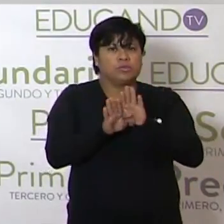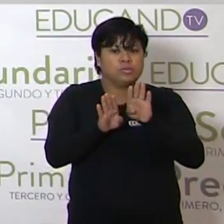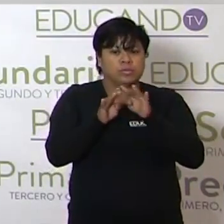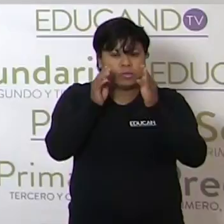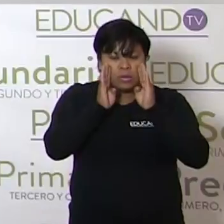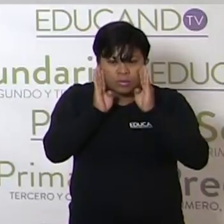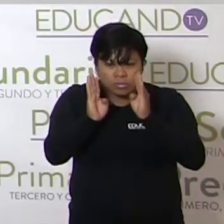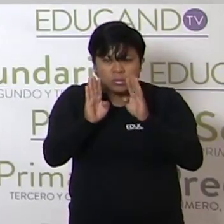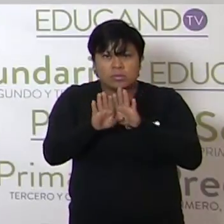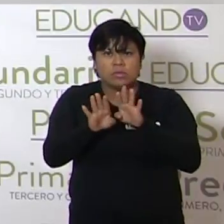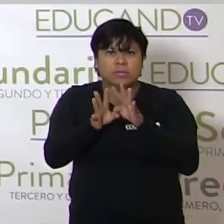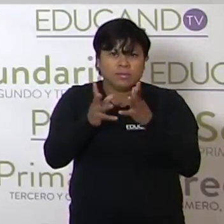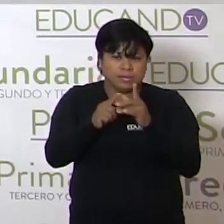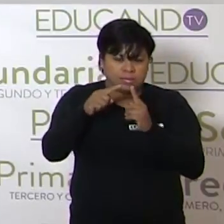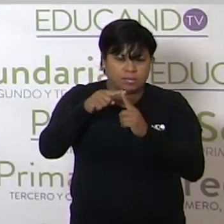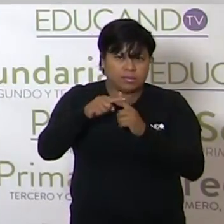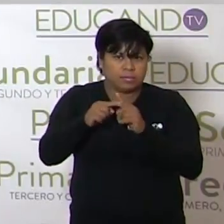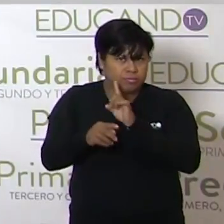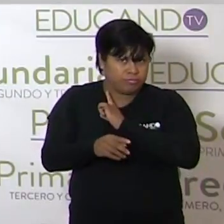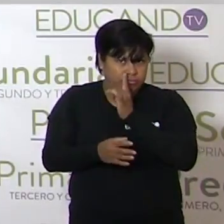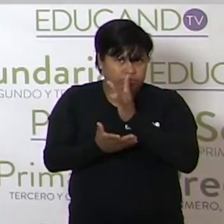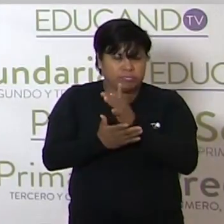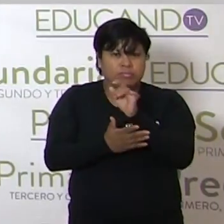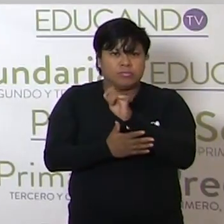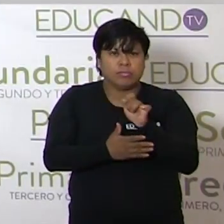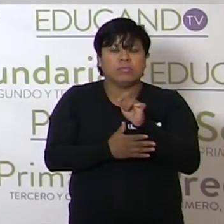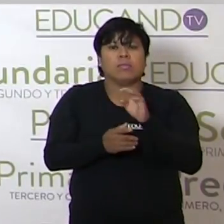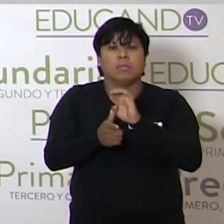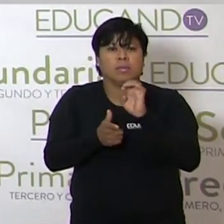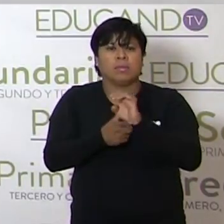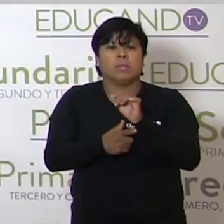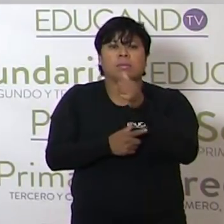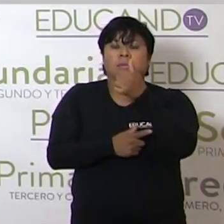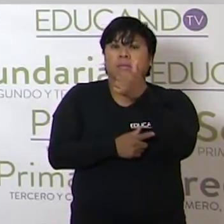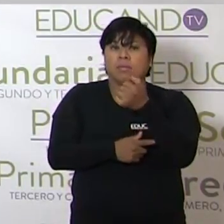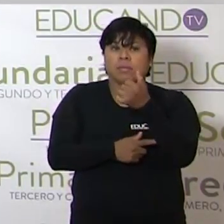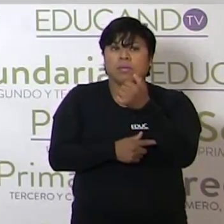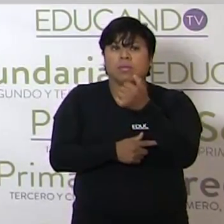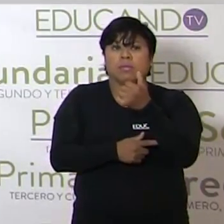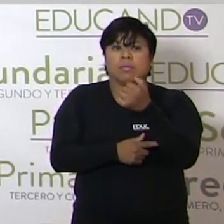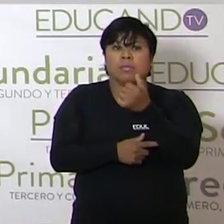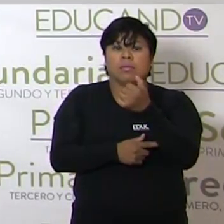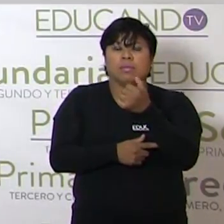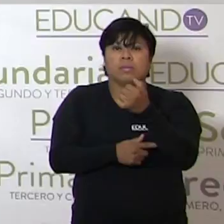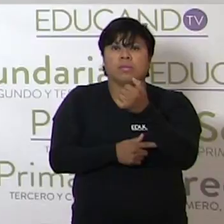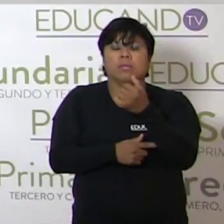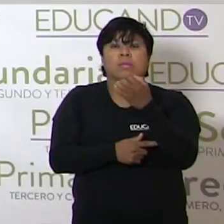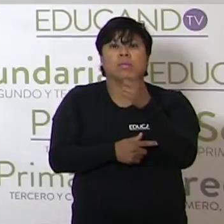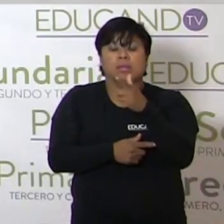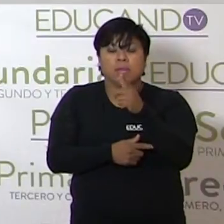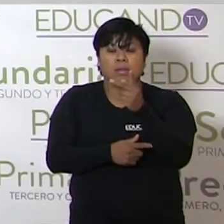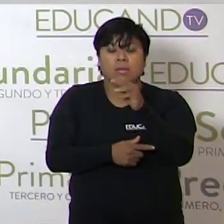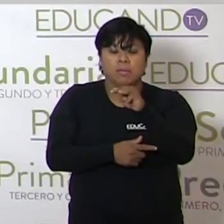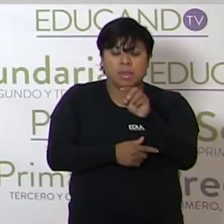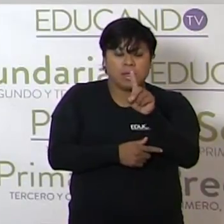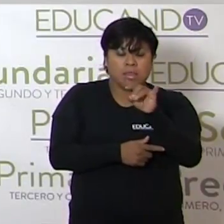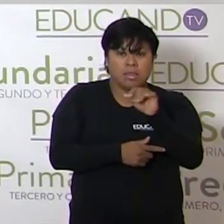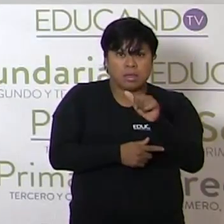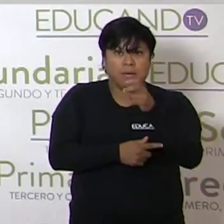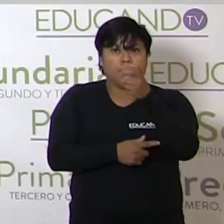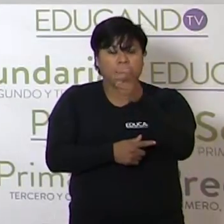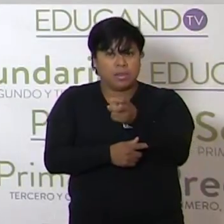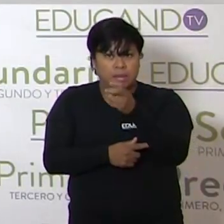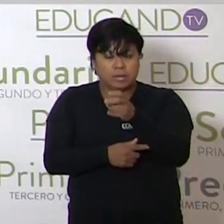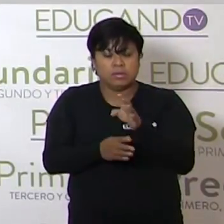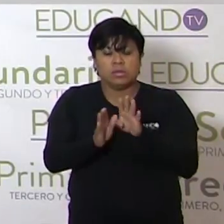desarrollo de estos algoritmos. Entonces serían 6. Y el promedio o la media de